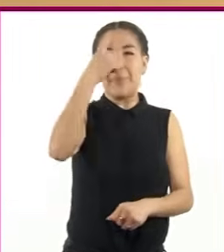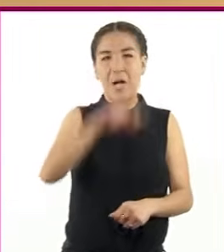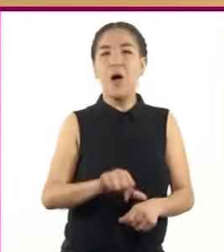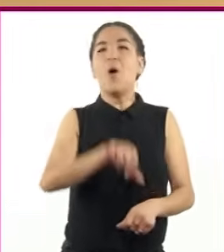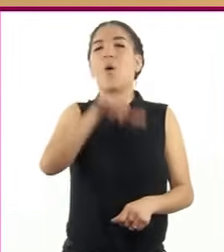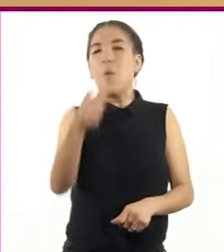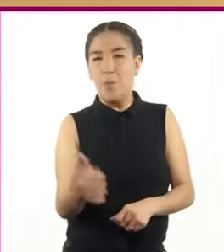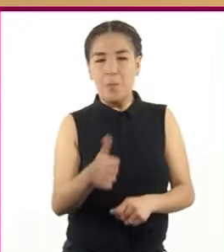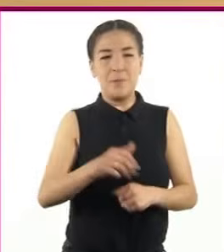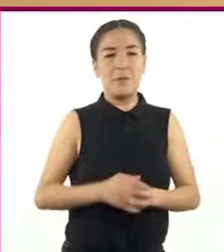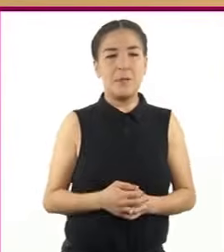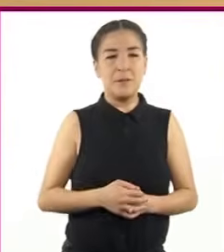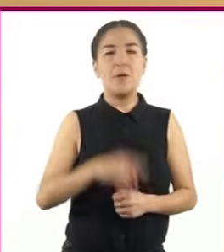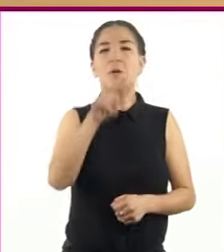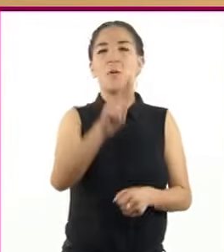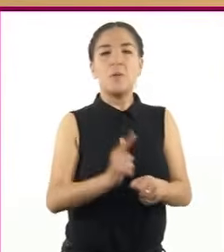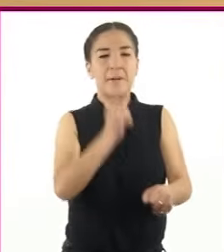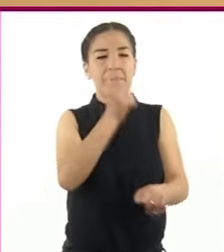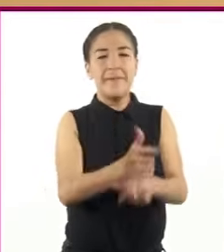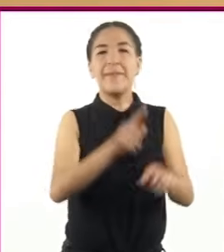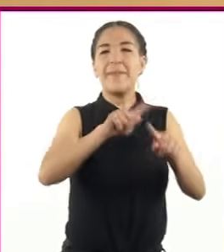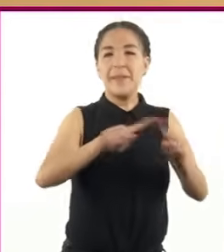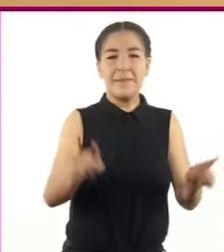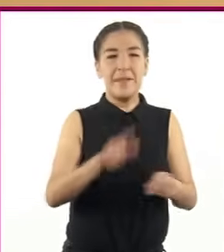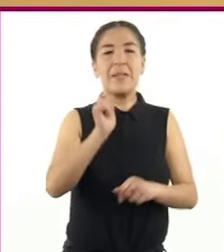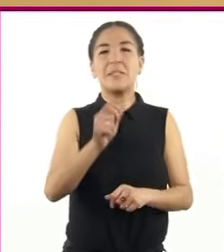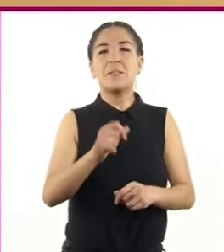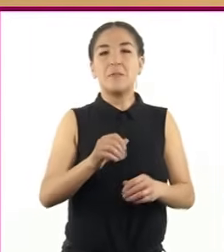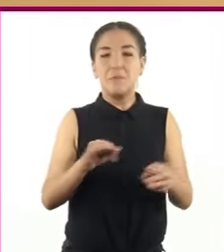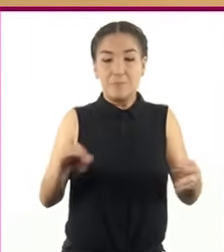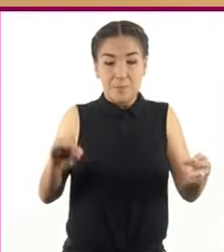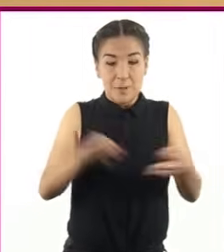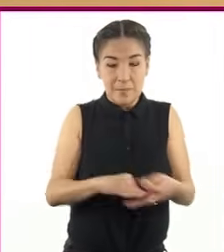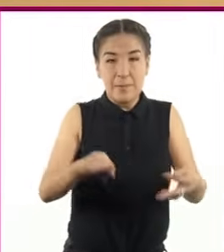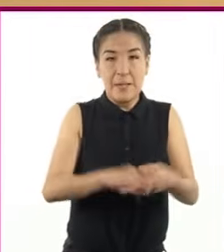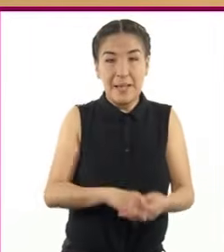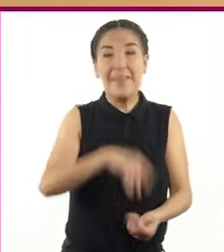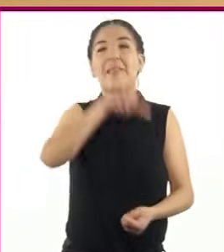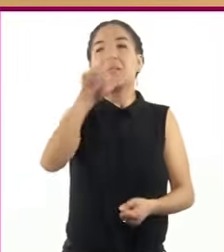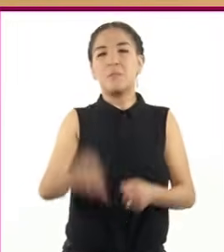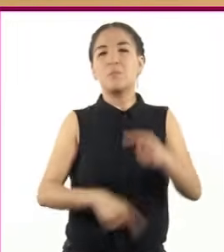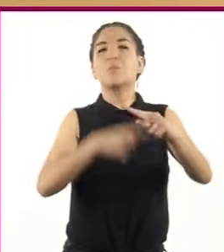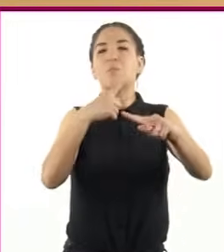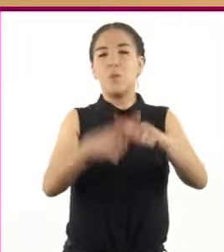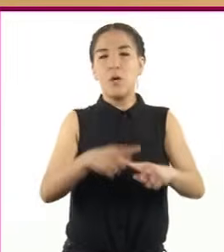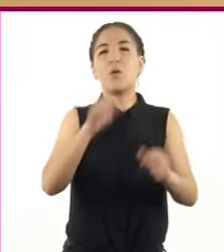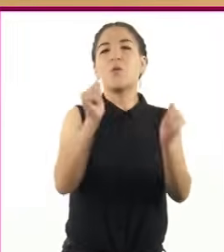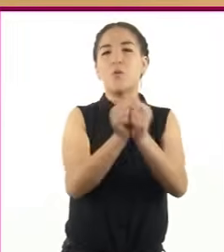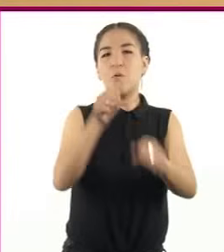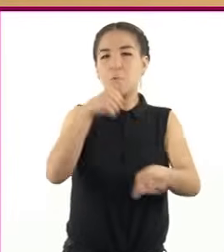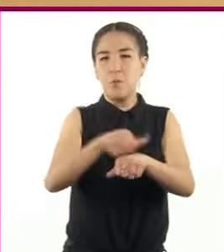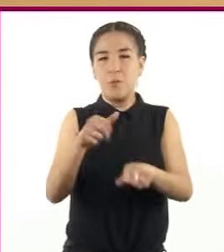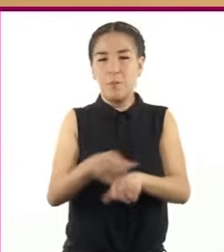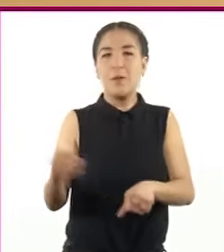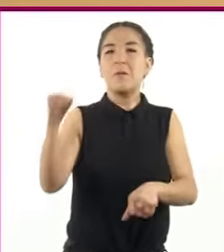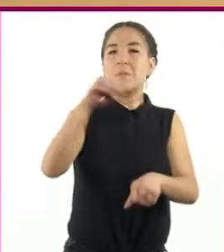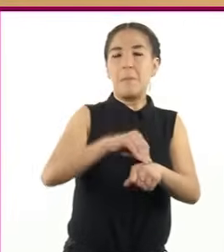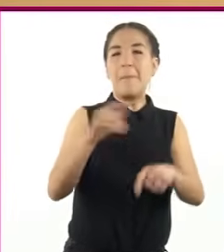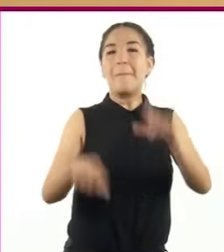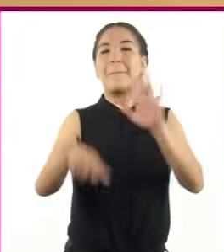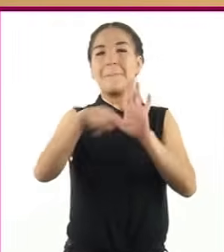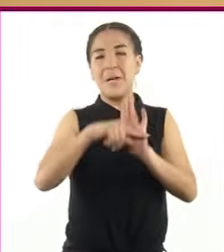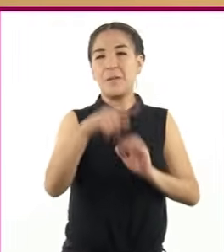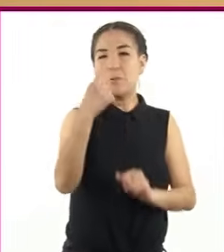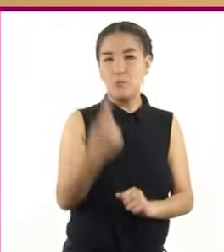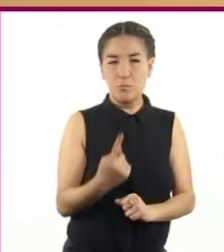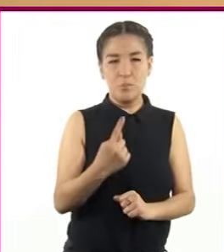siguiente. Se identifica la diferencia entre términos consecutivos y se multiplica con el número de posición menos 1, ya